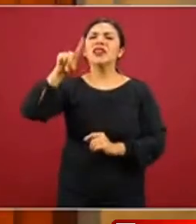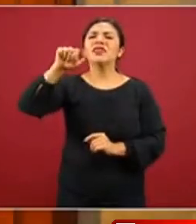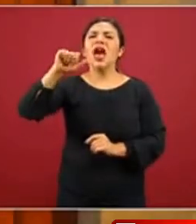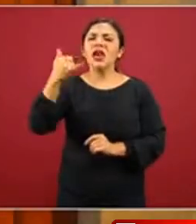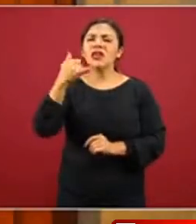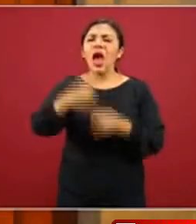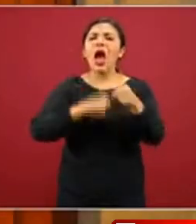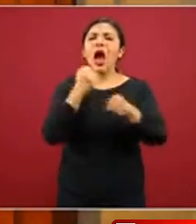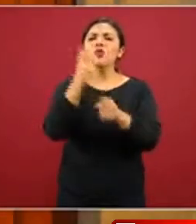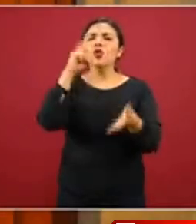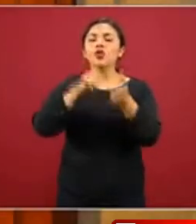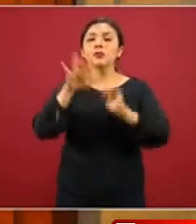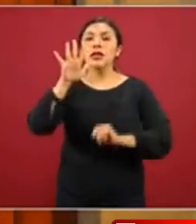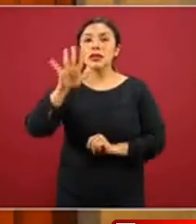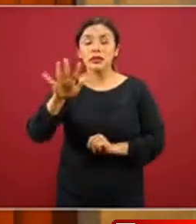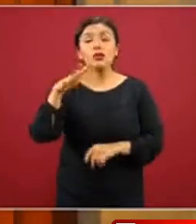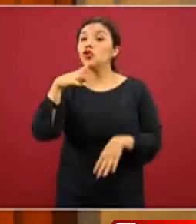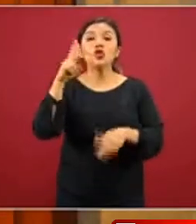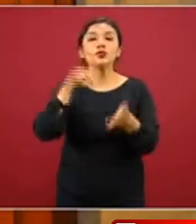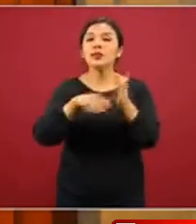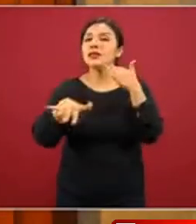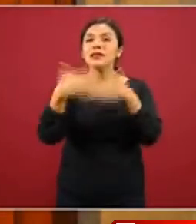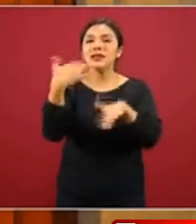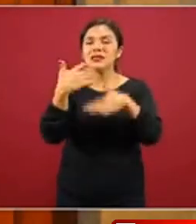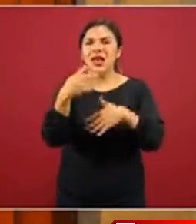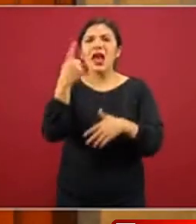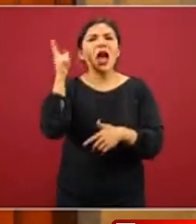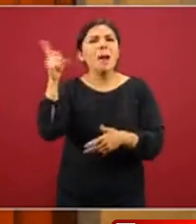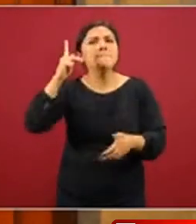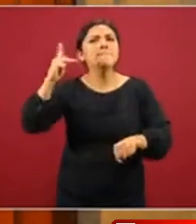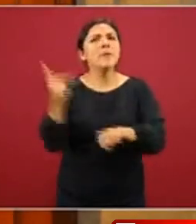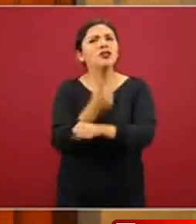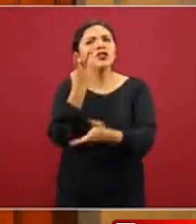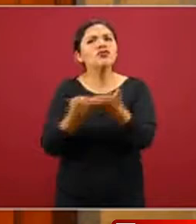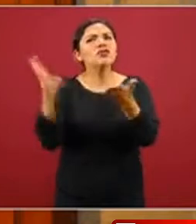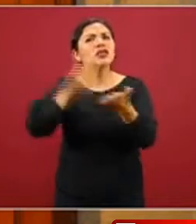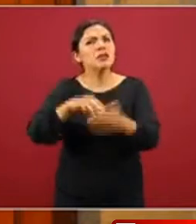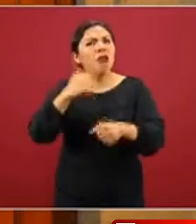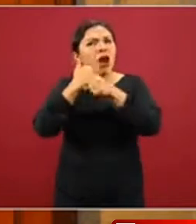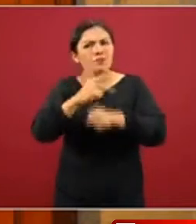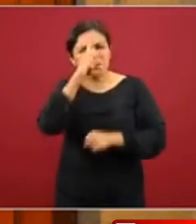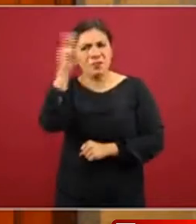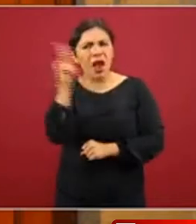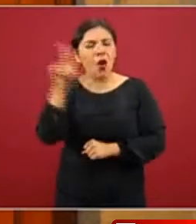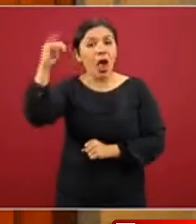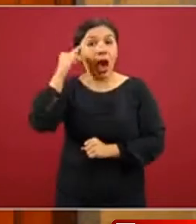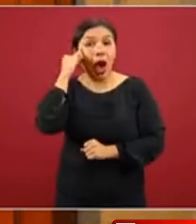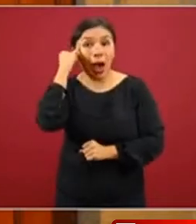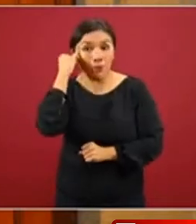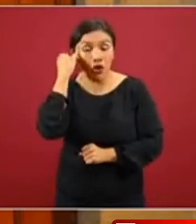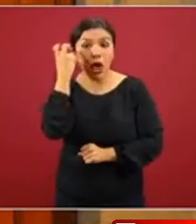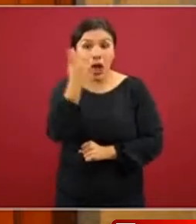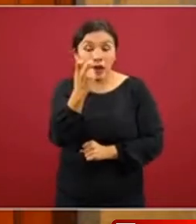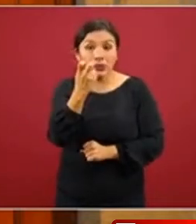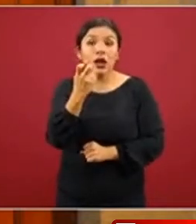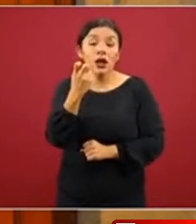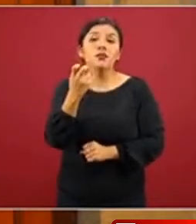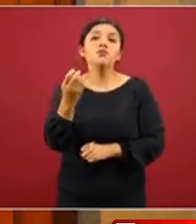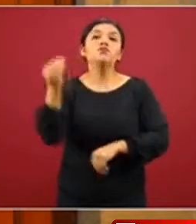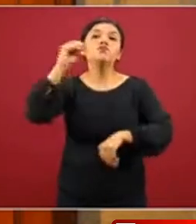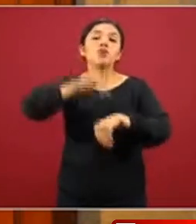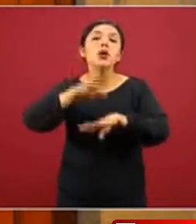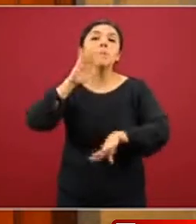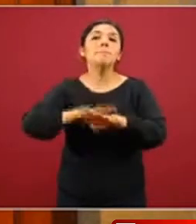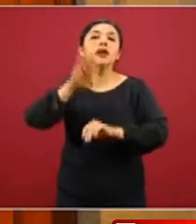el 2015, después del triple desastre que le ocurrió a Japón, y se refrendó ahora por